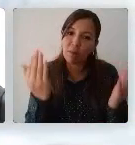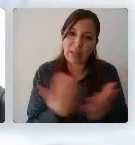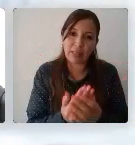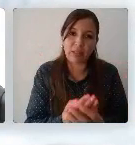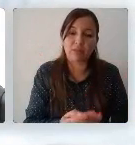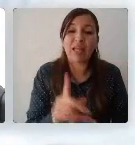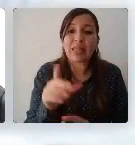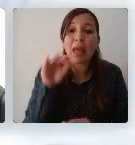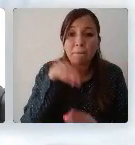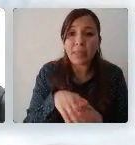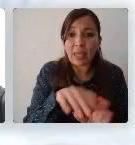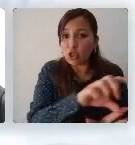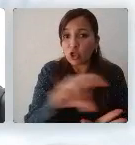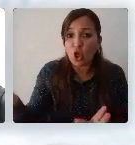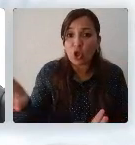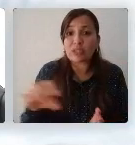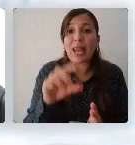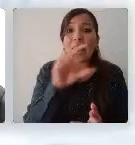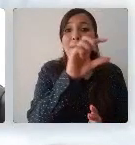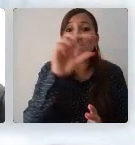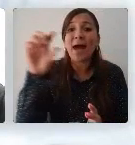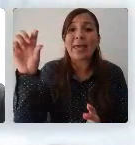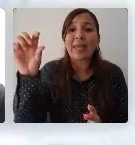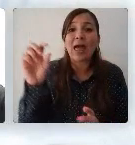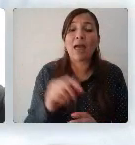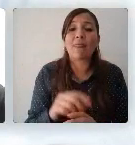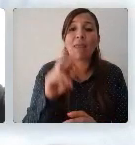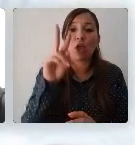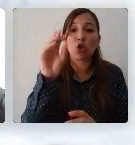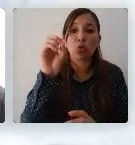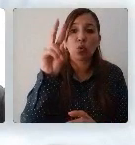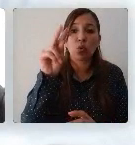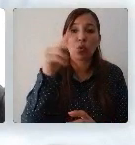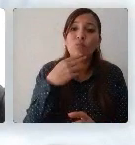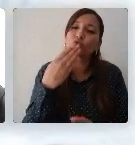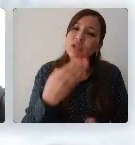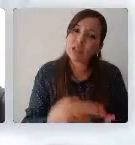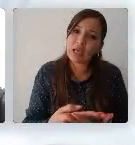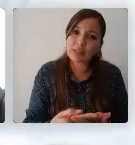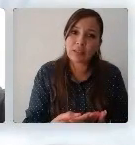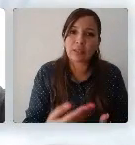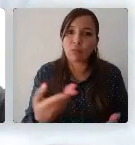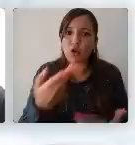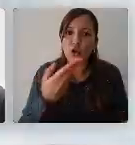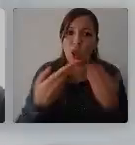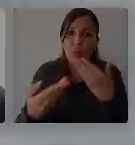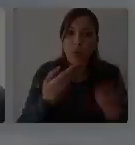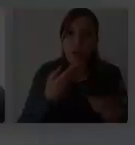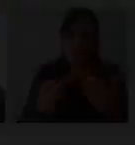preguntas. E igual, Franco, agradecerte por tu participación, por la presentación y por la información que nos has compartido.